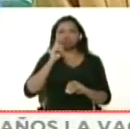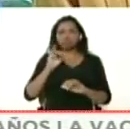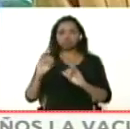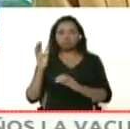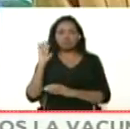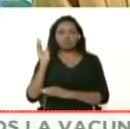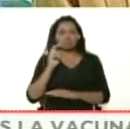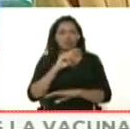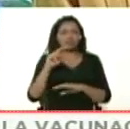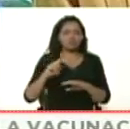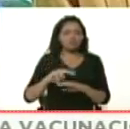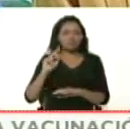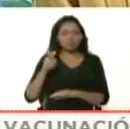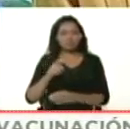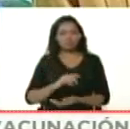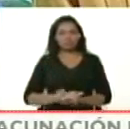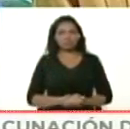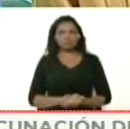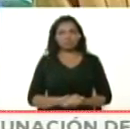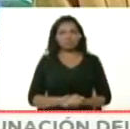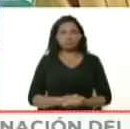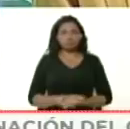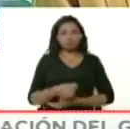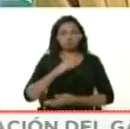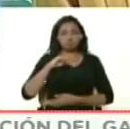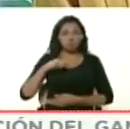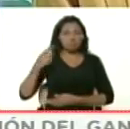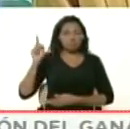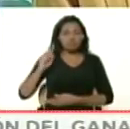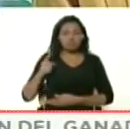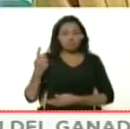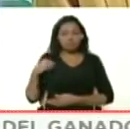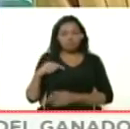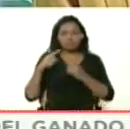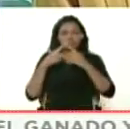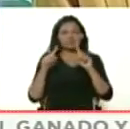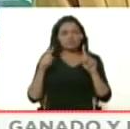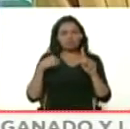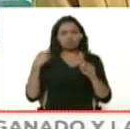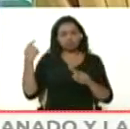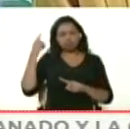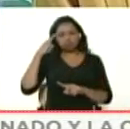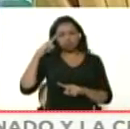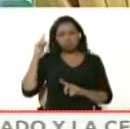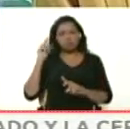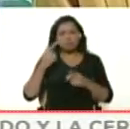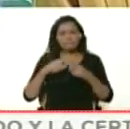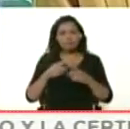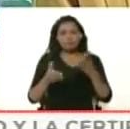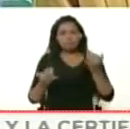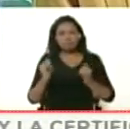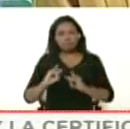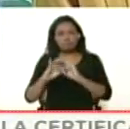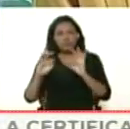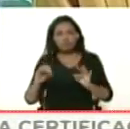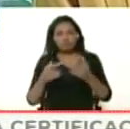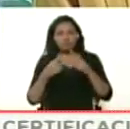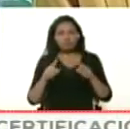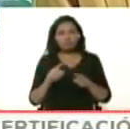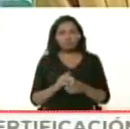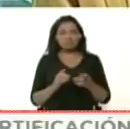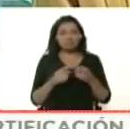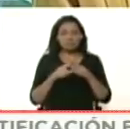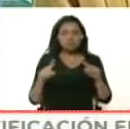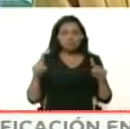Asamblea Nacional, con la cual hemos tenido y tenemos grandes diferencias, y entre ellos tienen grandes diferencias y